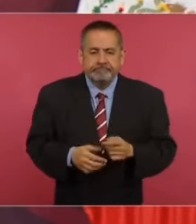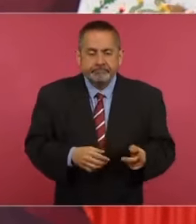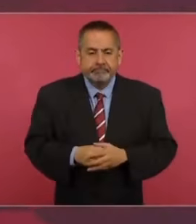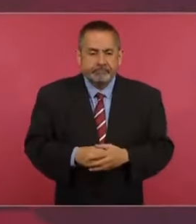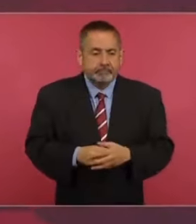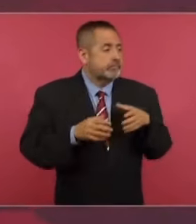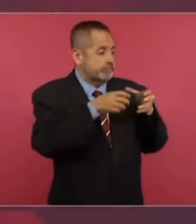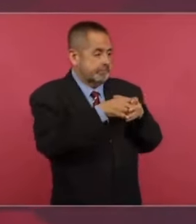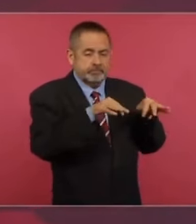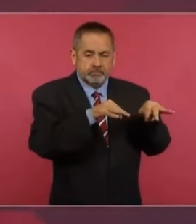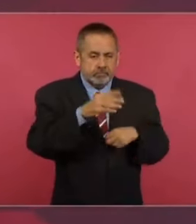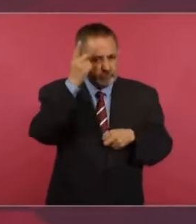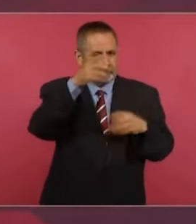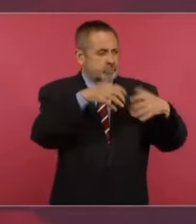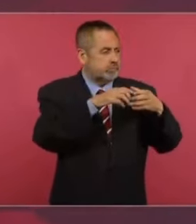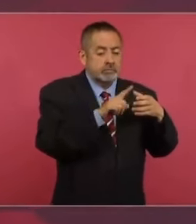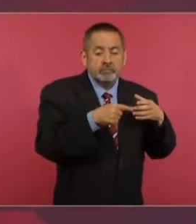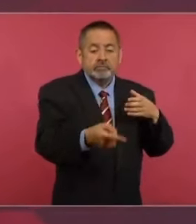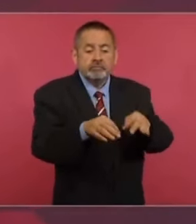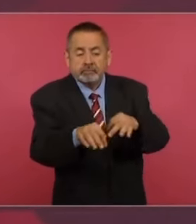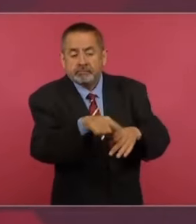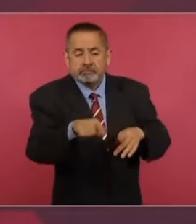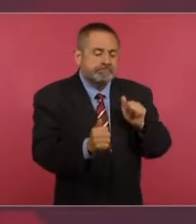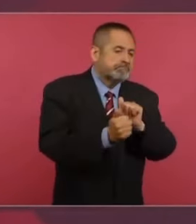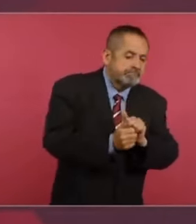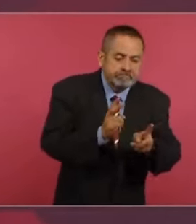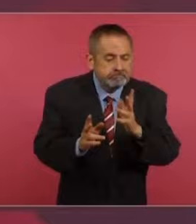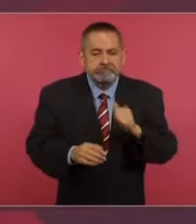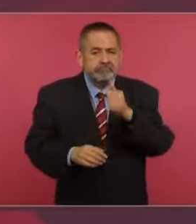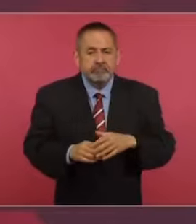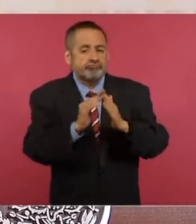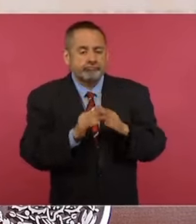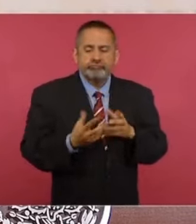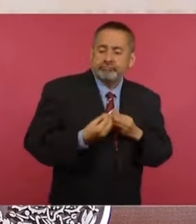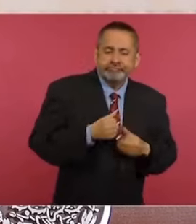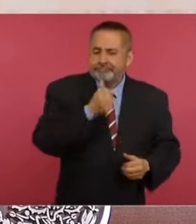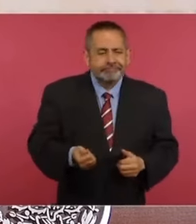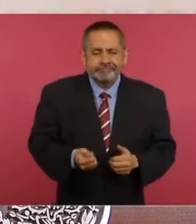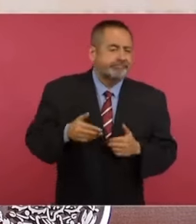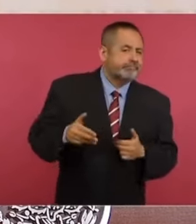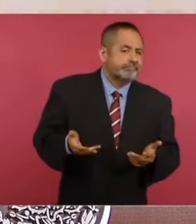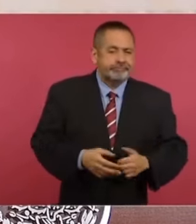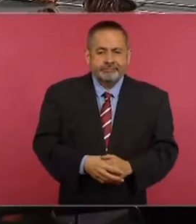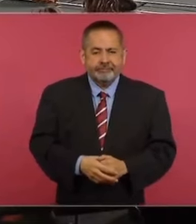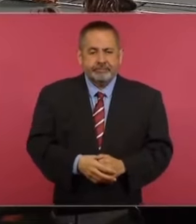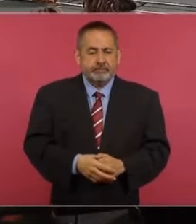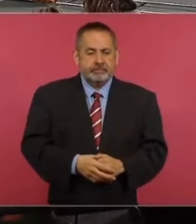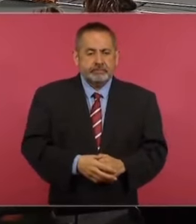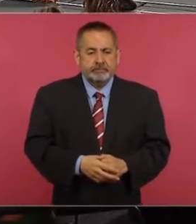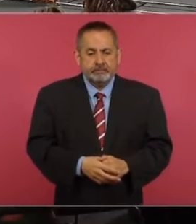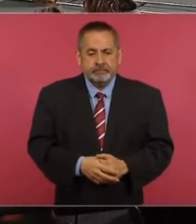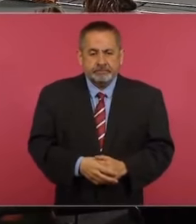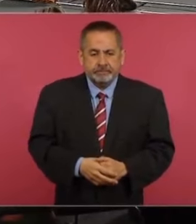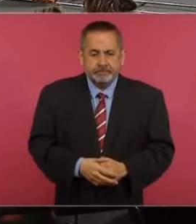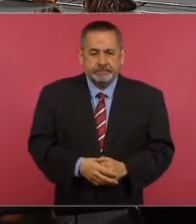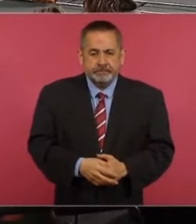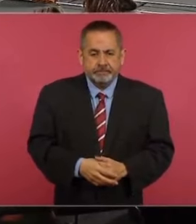sus trabajadores, trabajadoras domésticas. Son muy